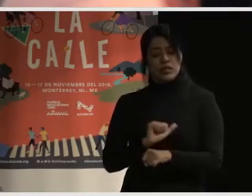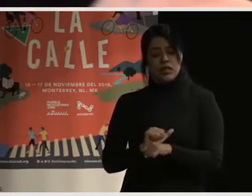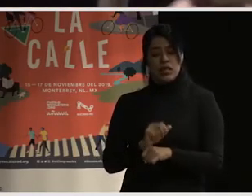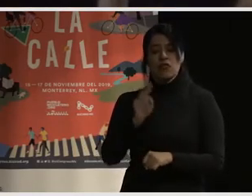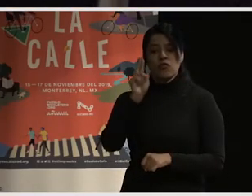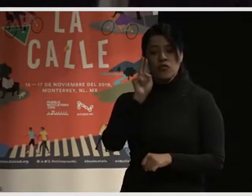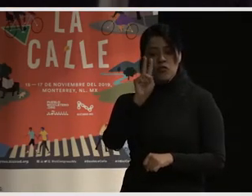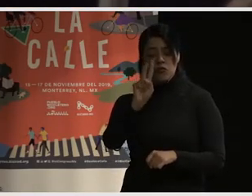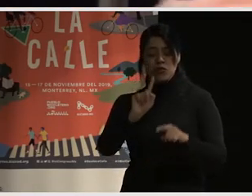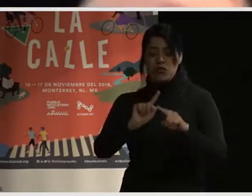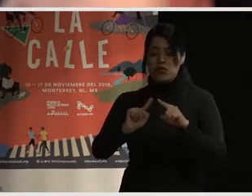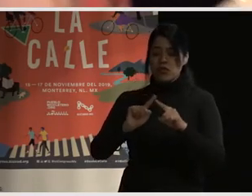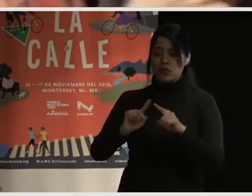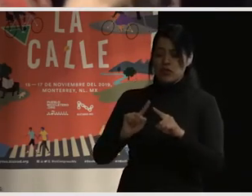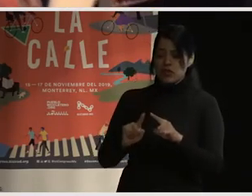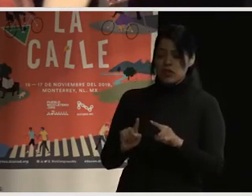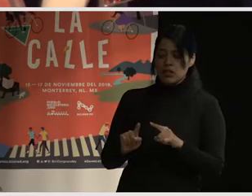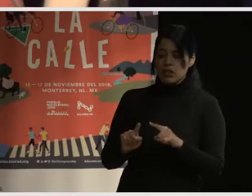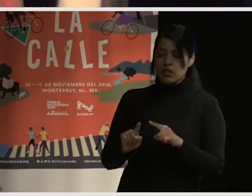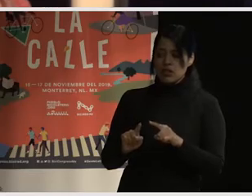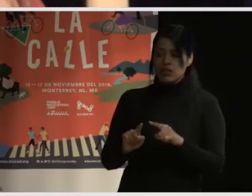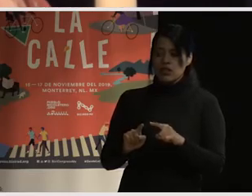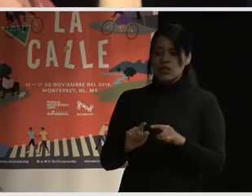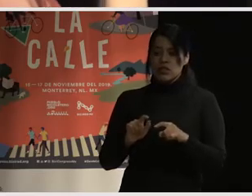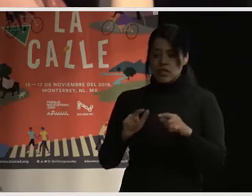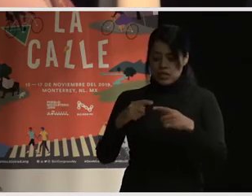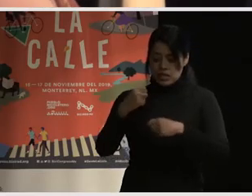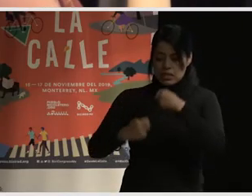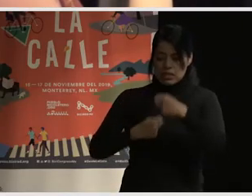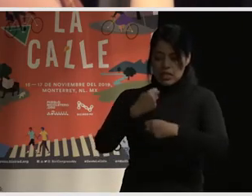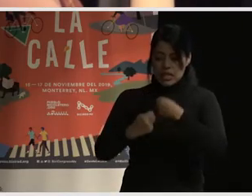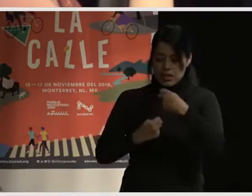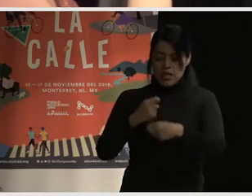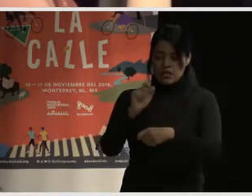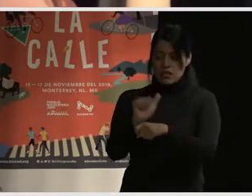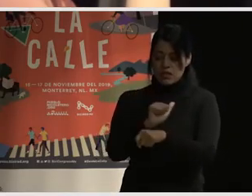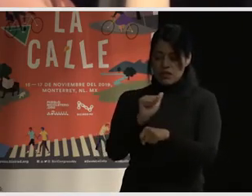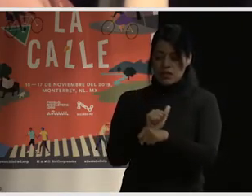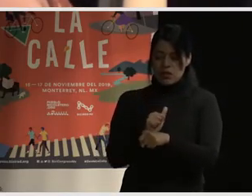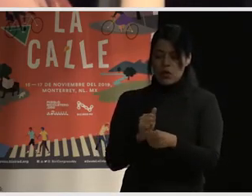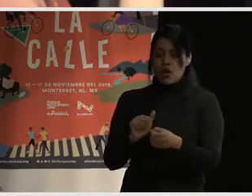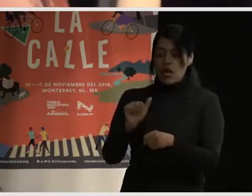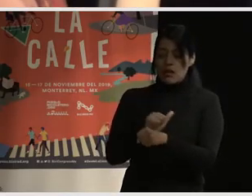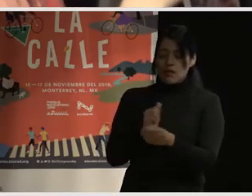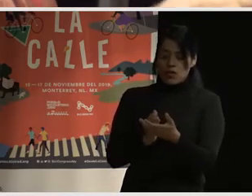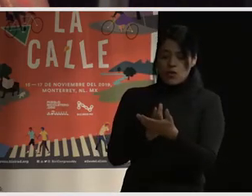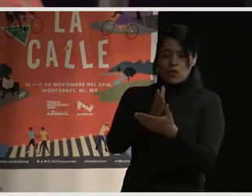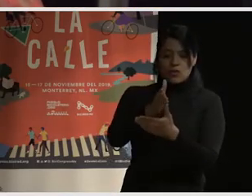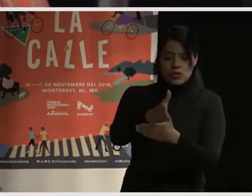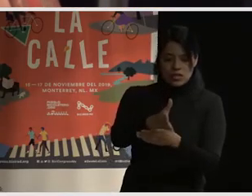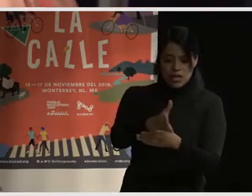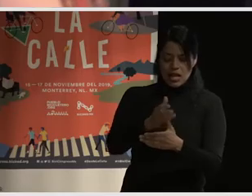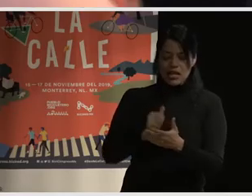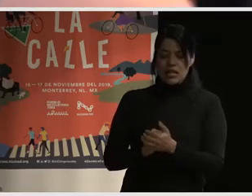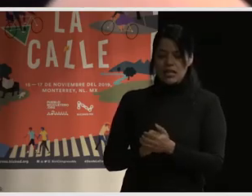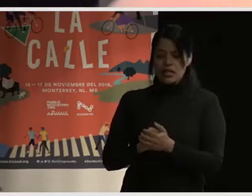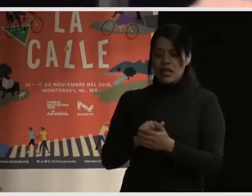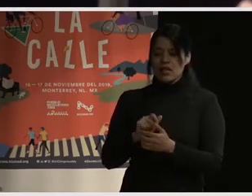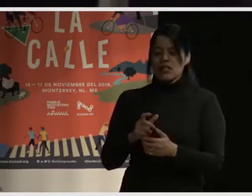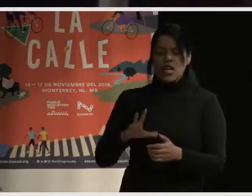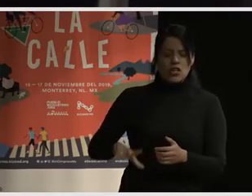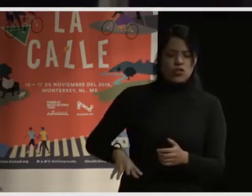diferentes centros como en las agencias de vehículos cuando sale el vehículo por la persona que después